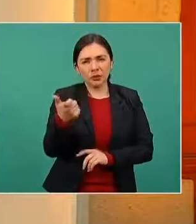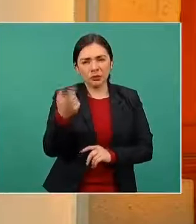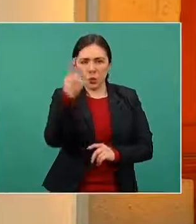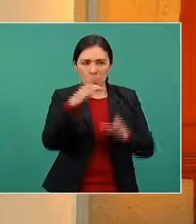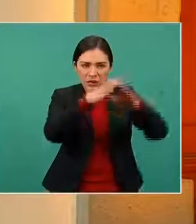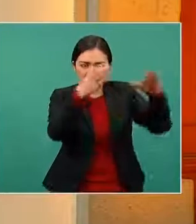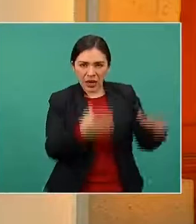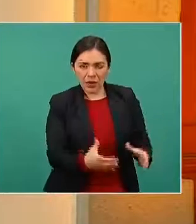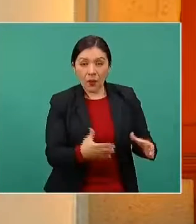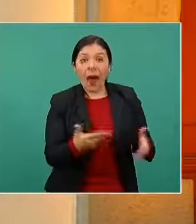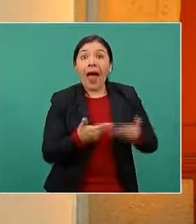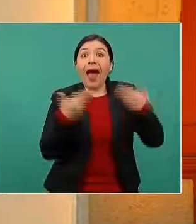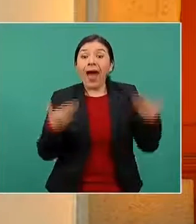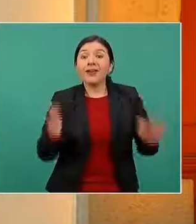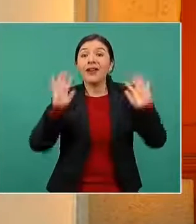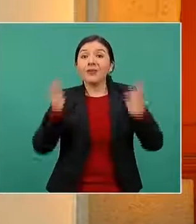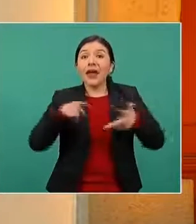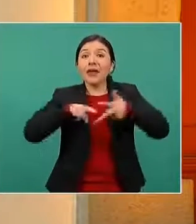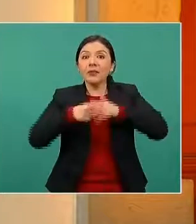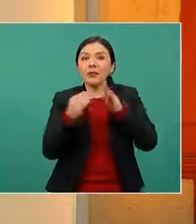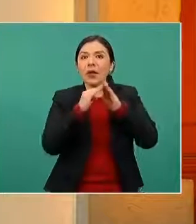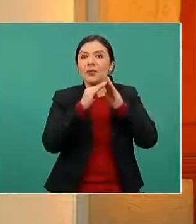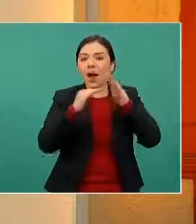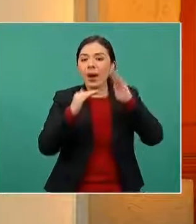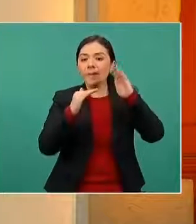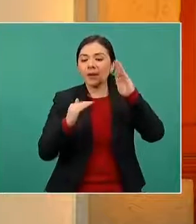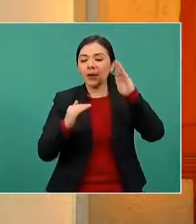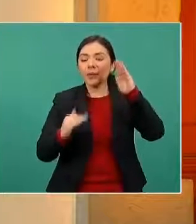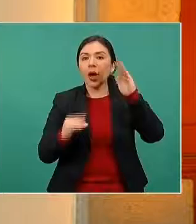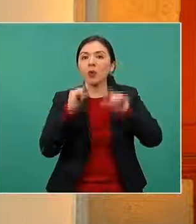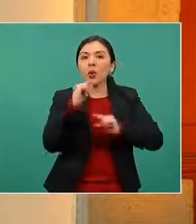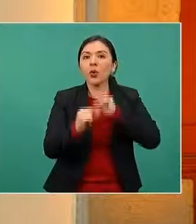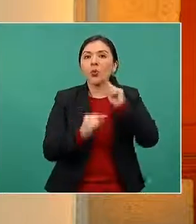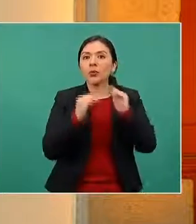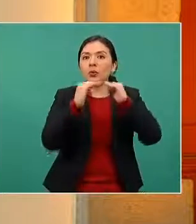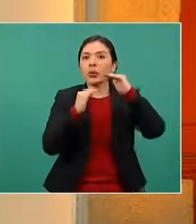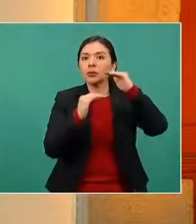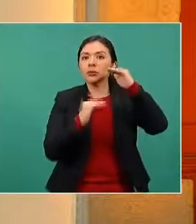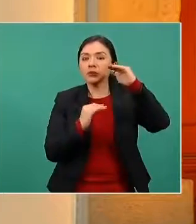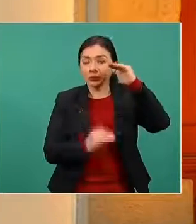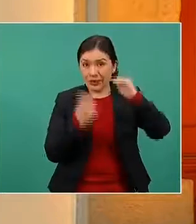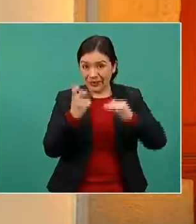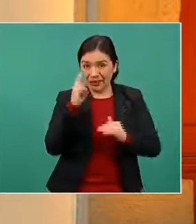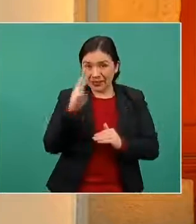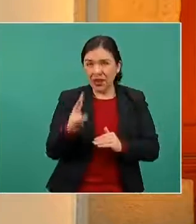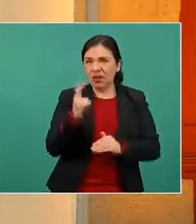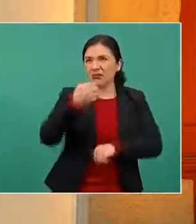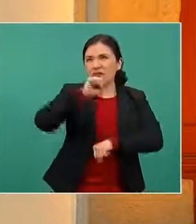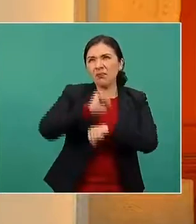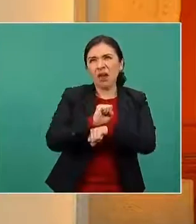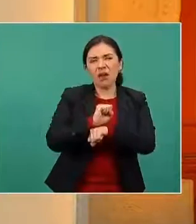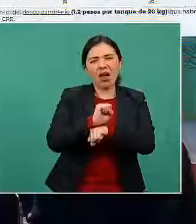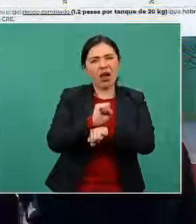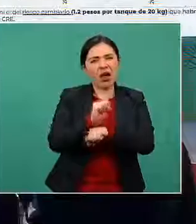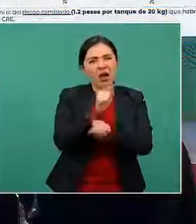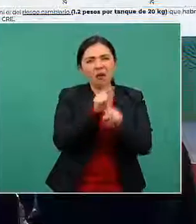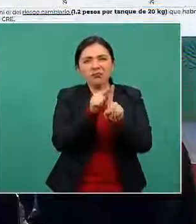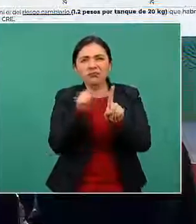Y esto lo observamos en la semana del 2 al 8 de,